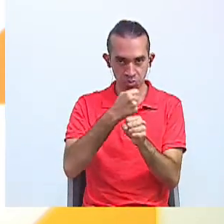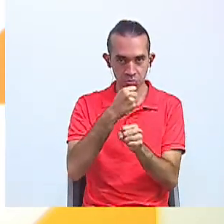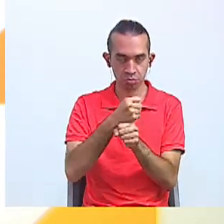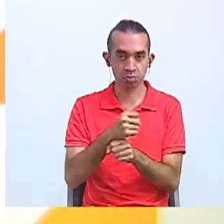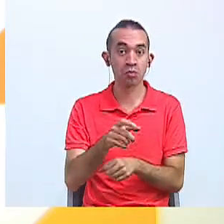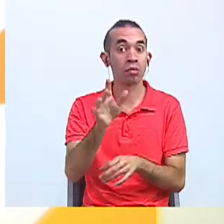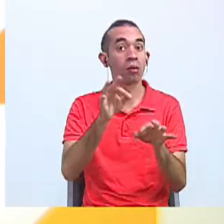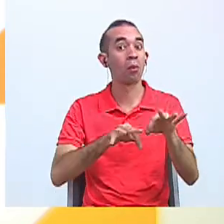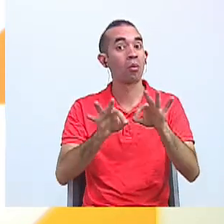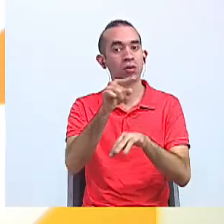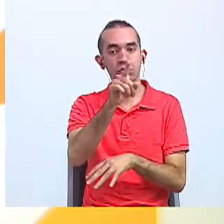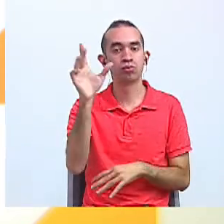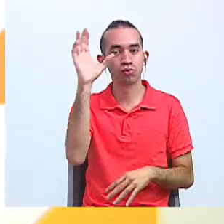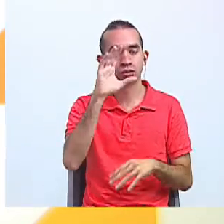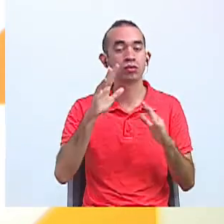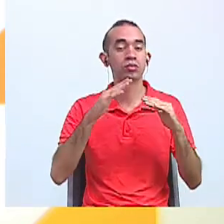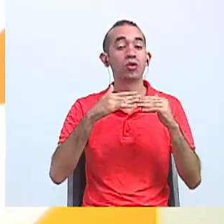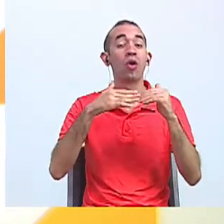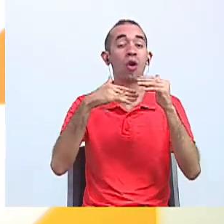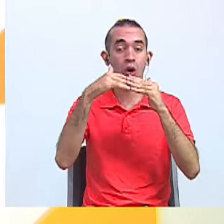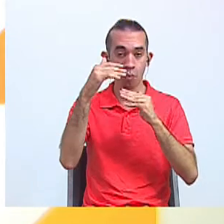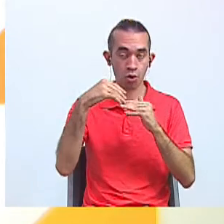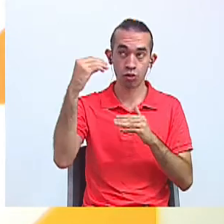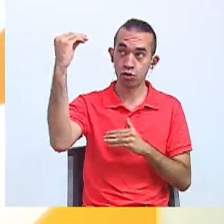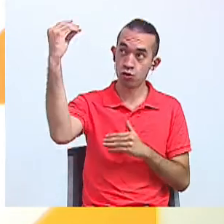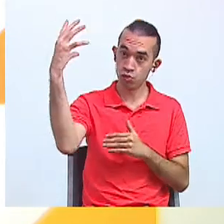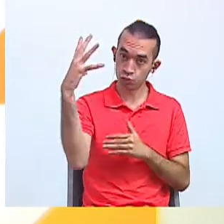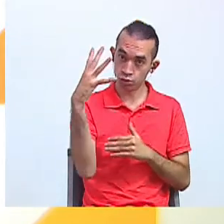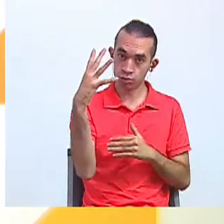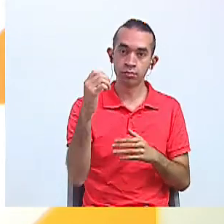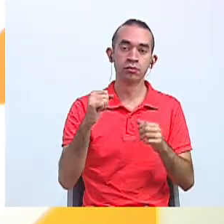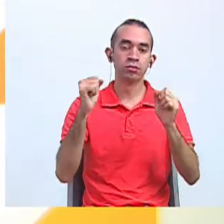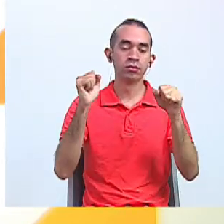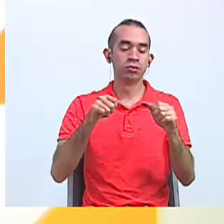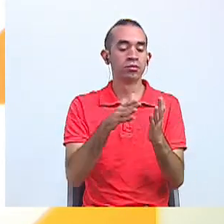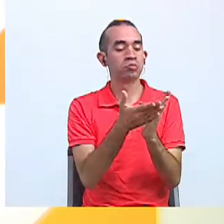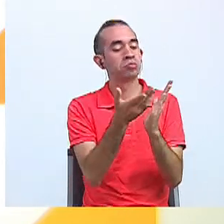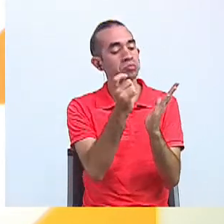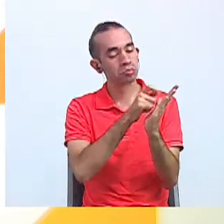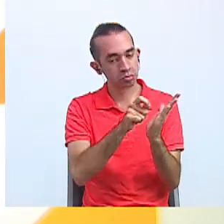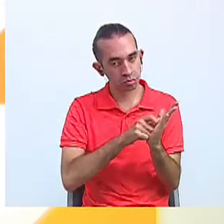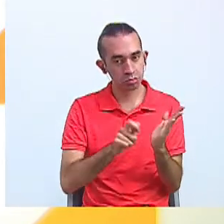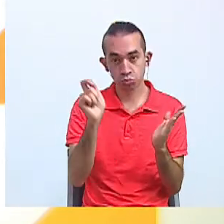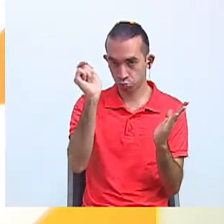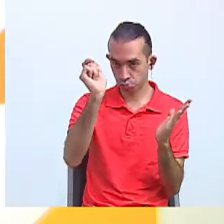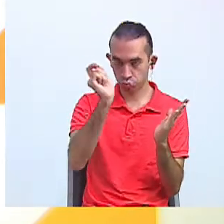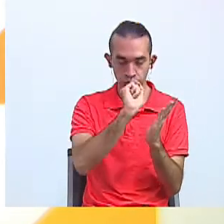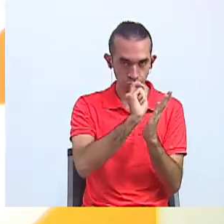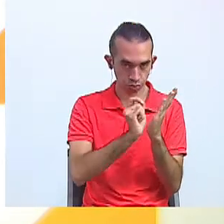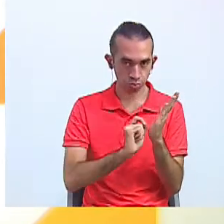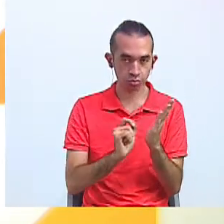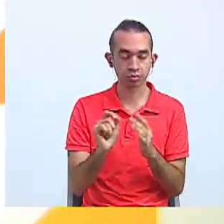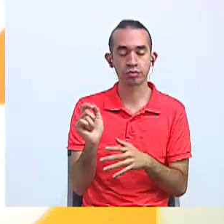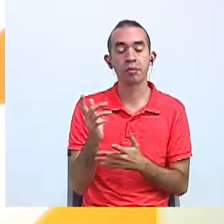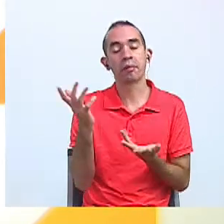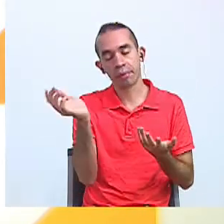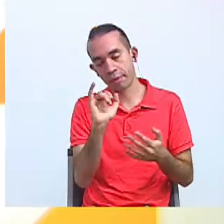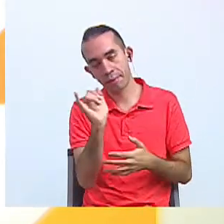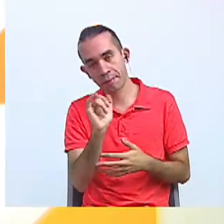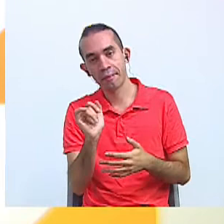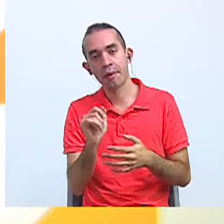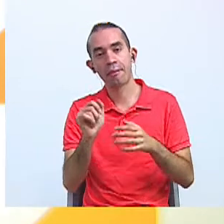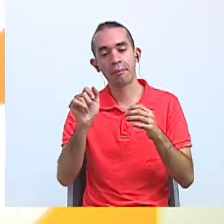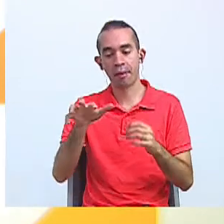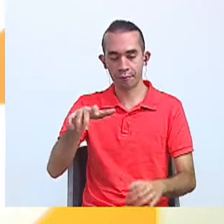espacio cómodo, con iluminación, donde puedan tener cuaderno, lápiz y también pueden tener